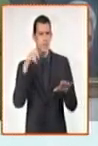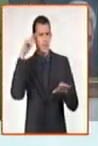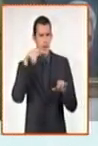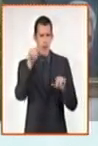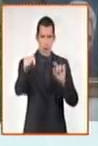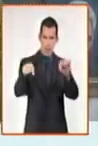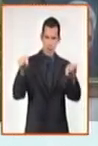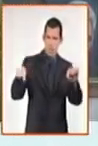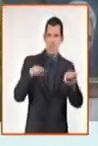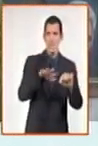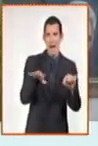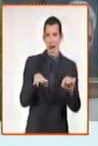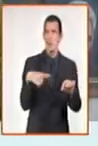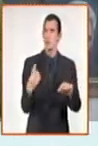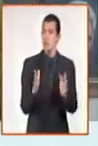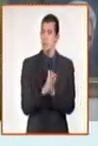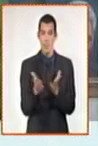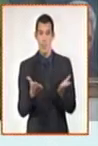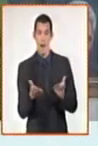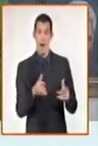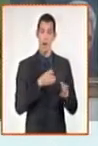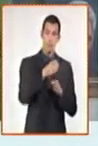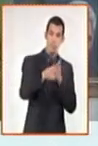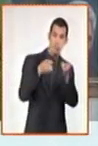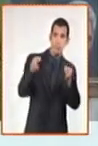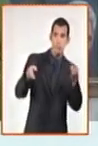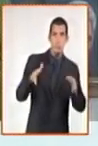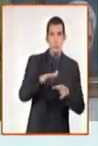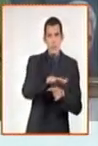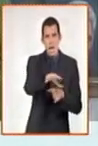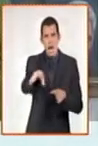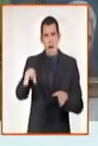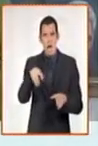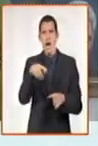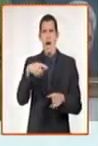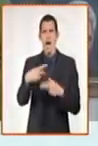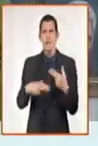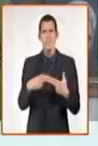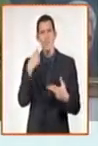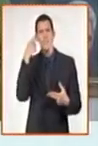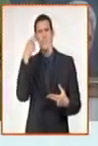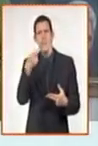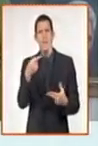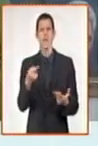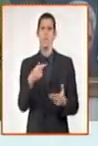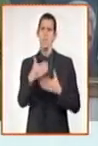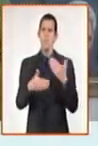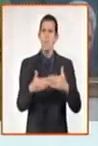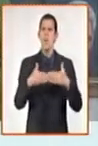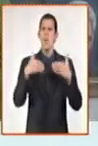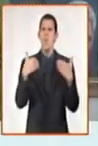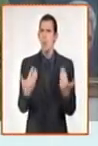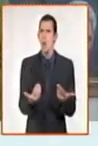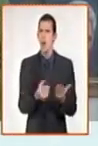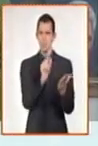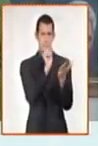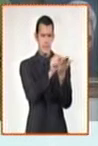como usted ha estado explicando. Se han estado activando todas las comisiones que están creadas para evaluar cada uno de los daños que se han